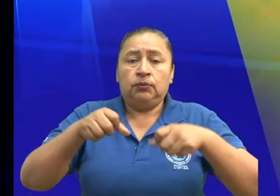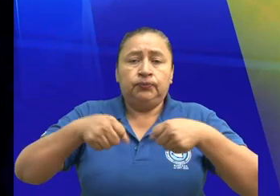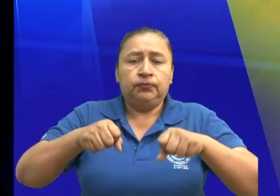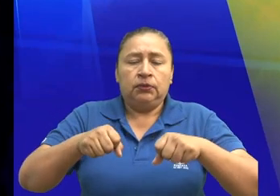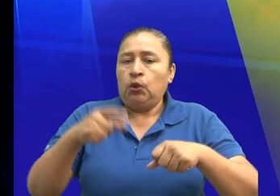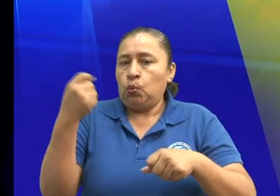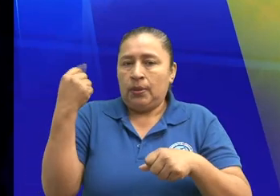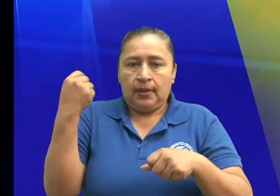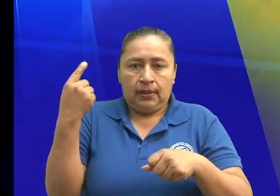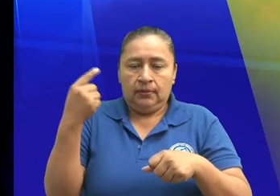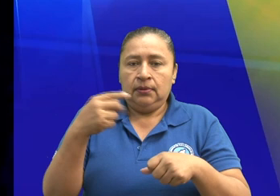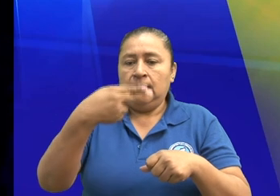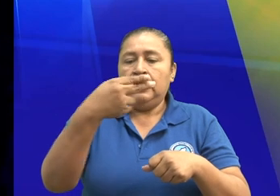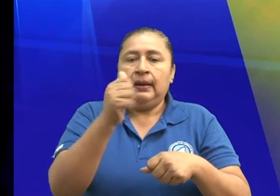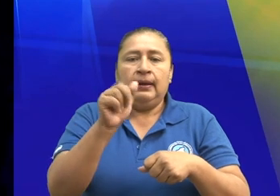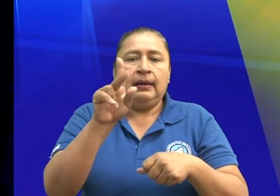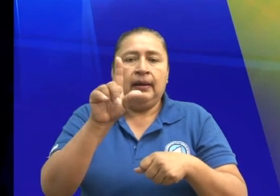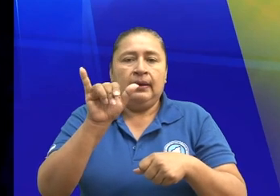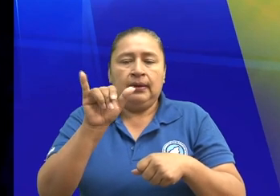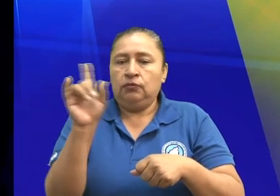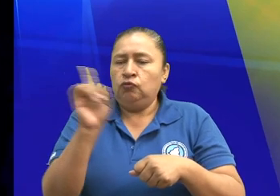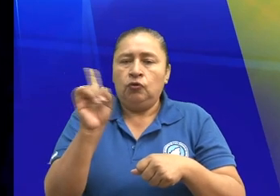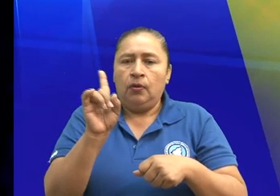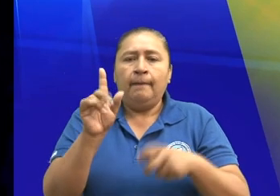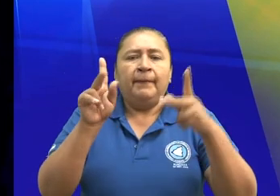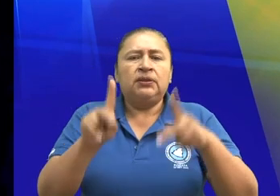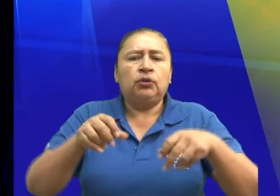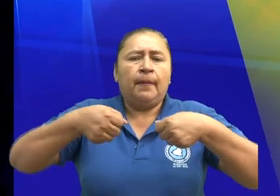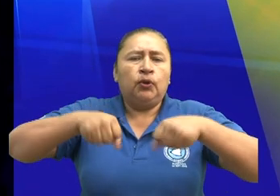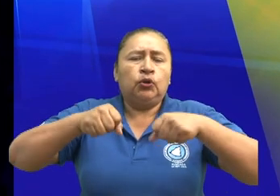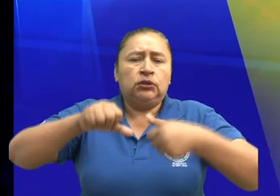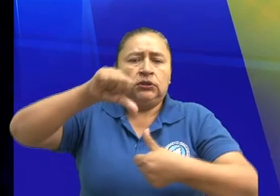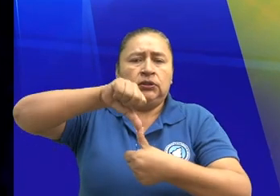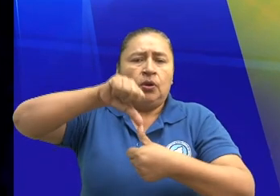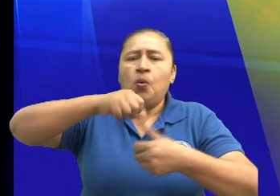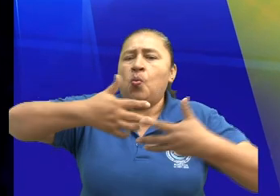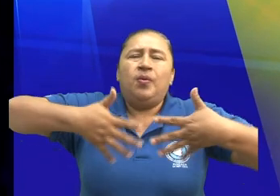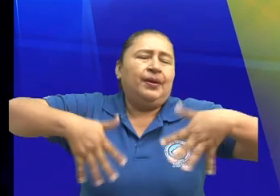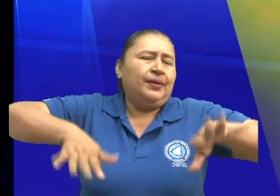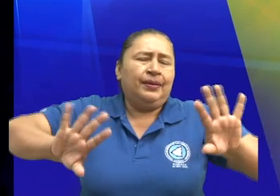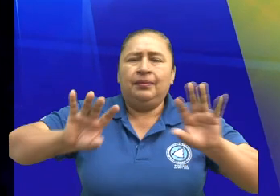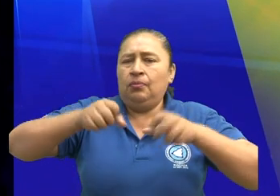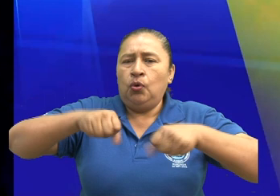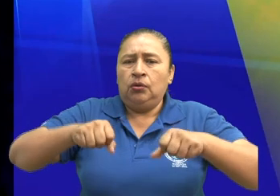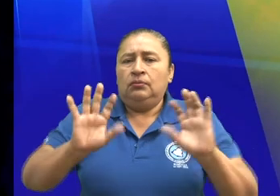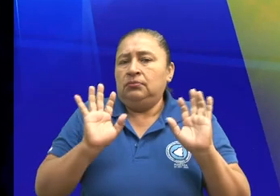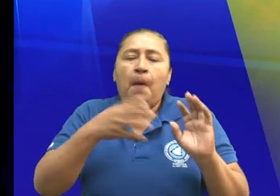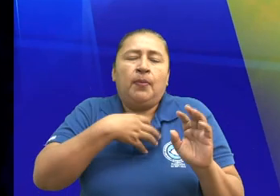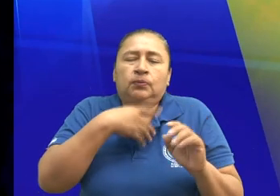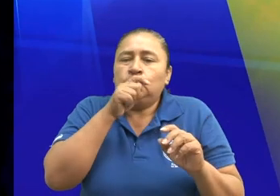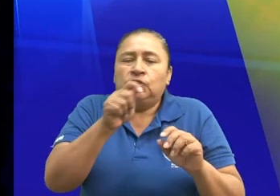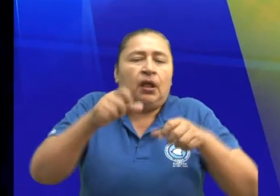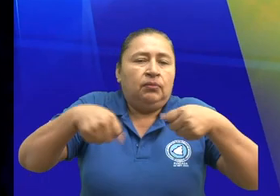No se entienda que son los harleros motorizados de Centroamérica con cualquier tipo de moto. Que sea aficionado